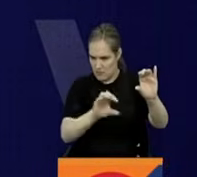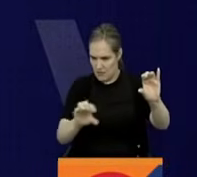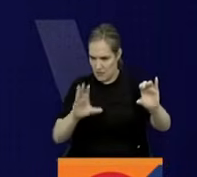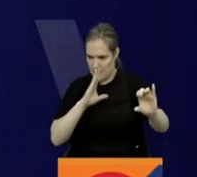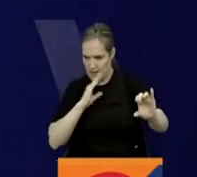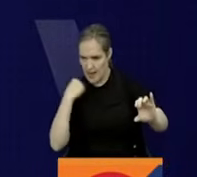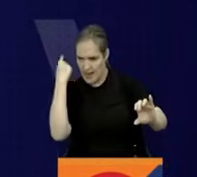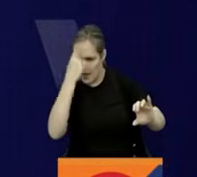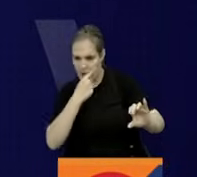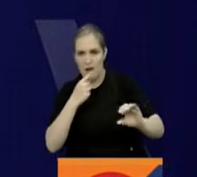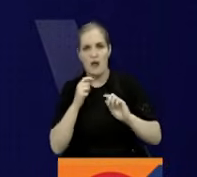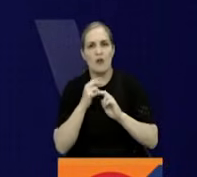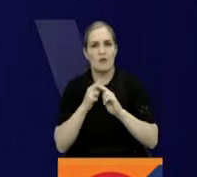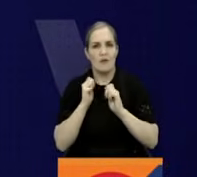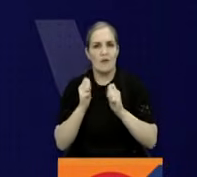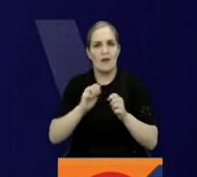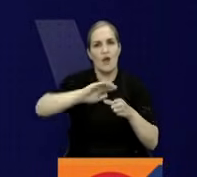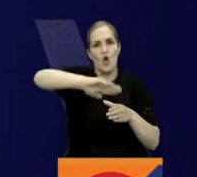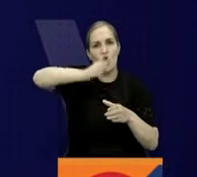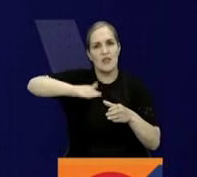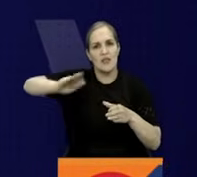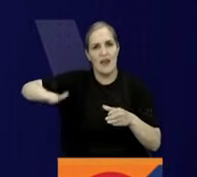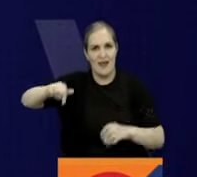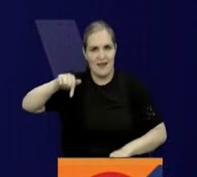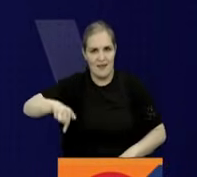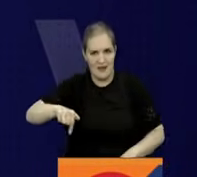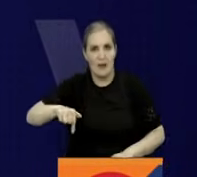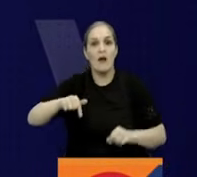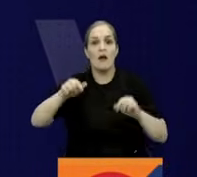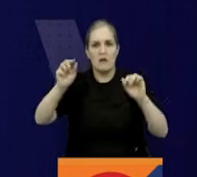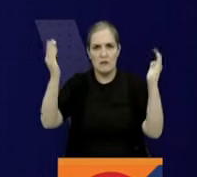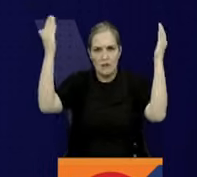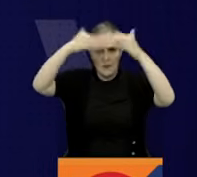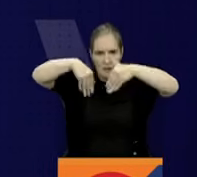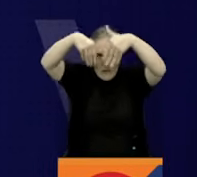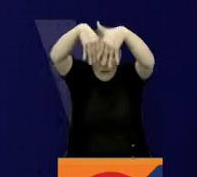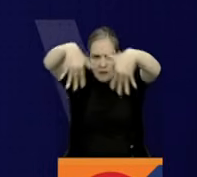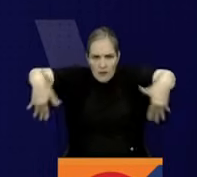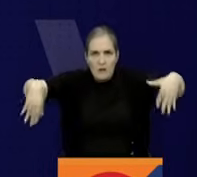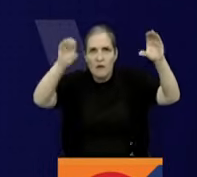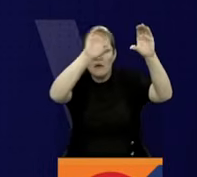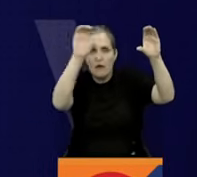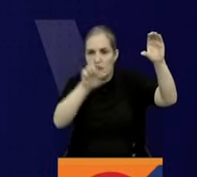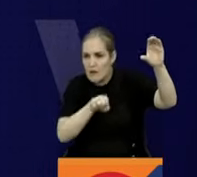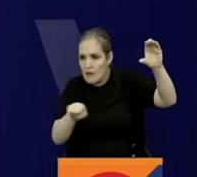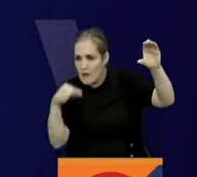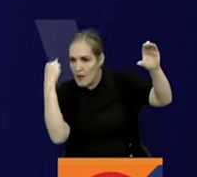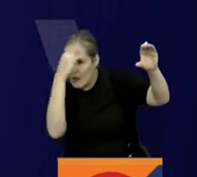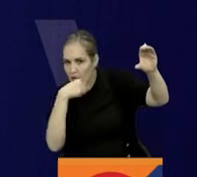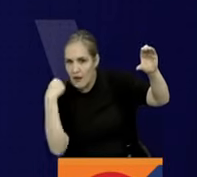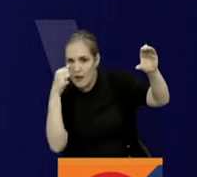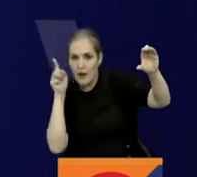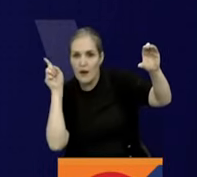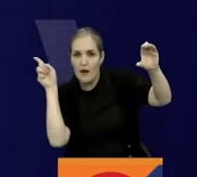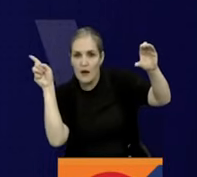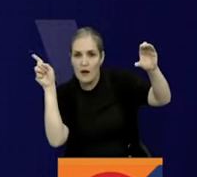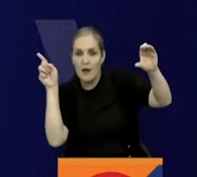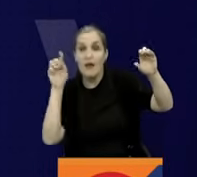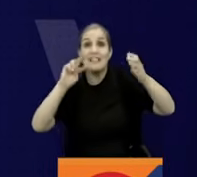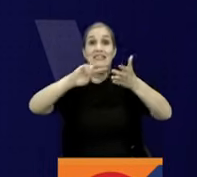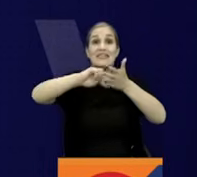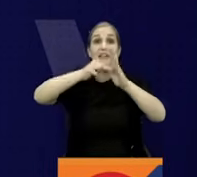al parecer, permanecía oculto el organigrama de la Cordillera, en el que aparece alias Calzones como integrante de la primera